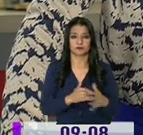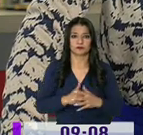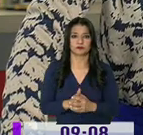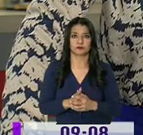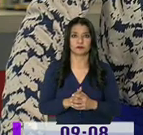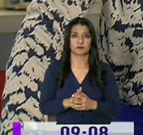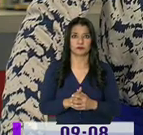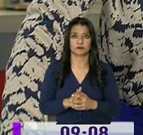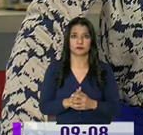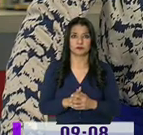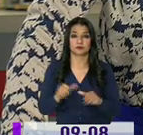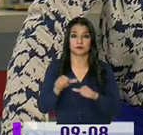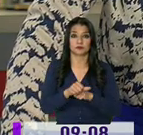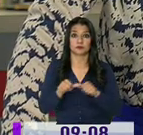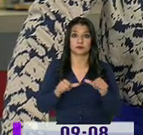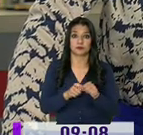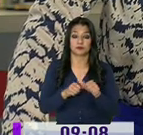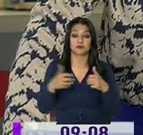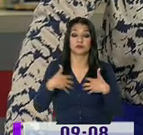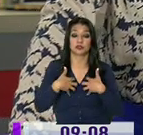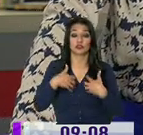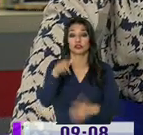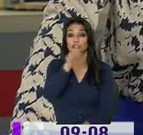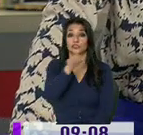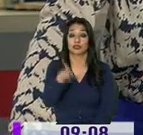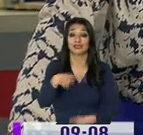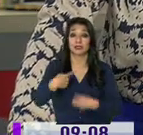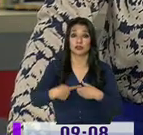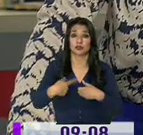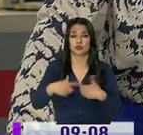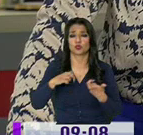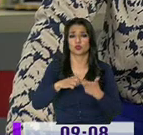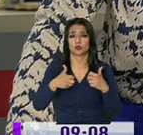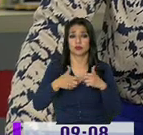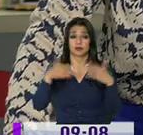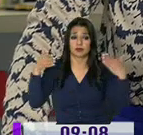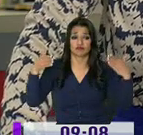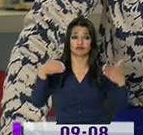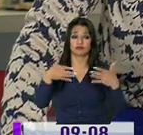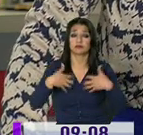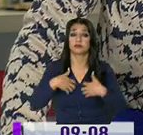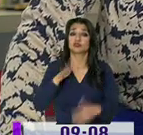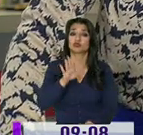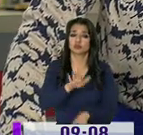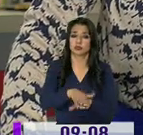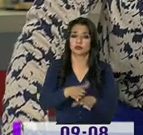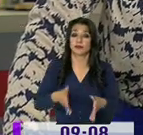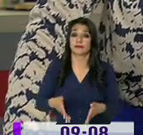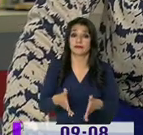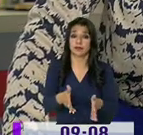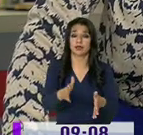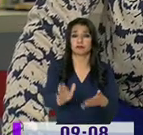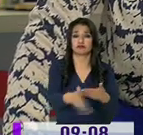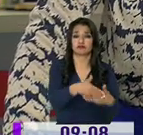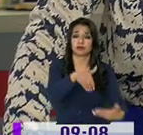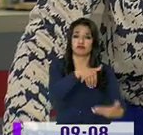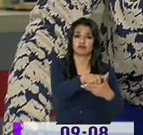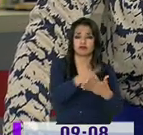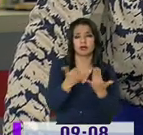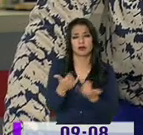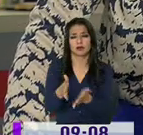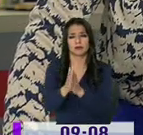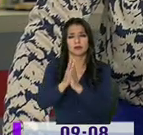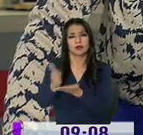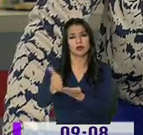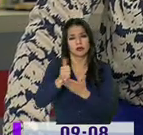Administradores del zoológico de Quito han tenido dificultades para atender a los animales que ahí se encuentran debido al cierre de vías. Piden ahora que se colabore con su